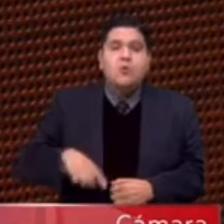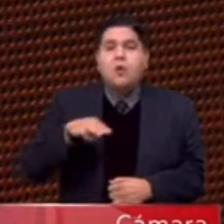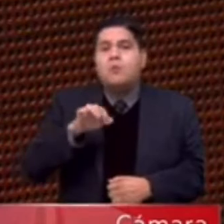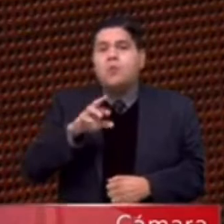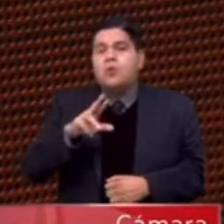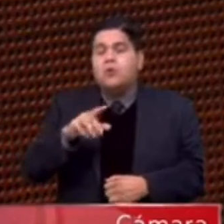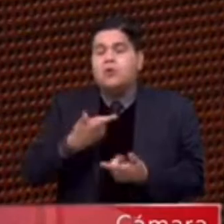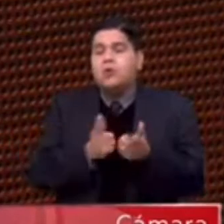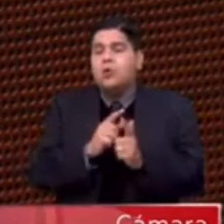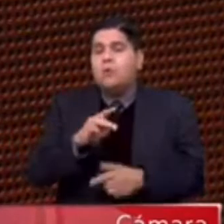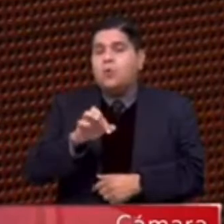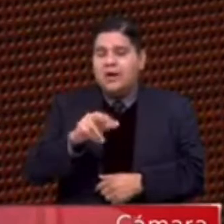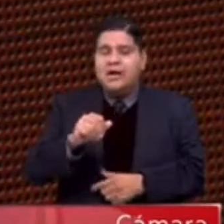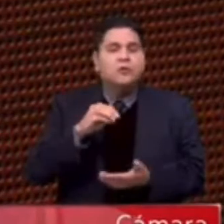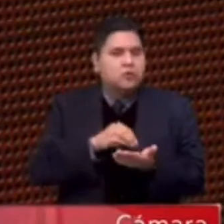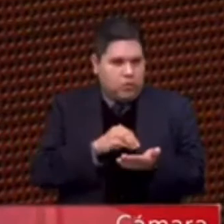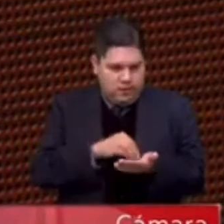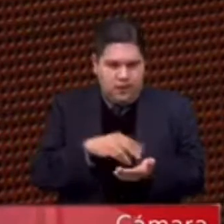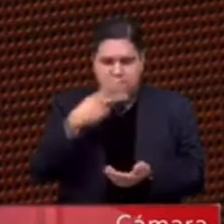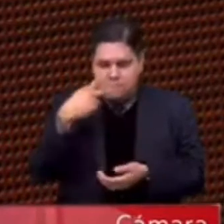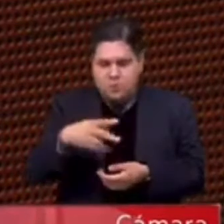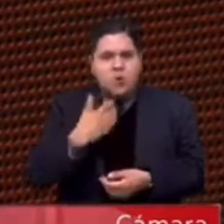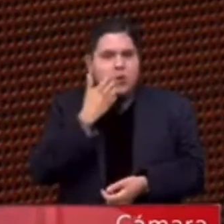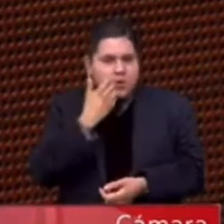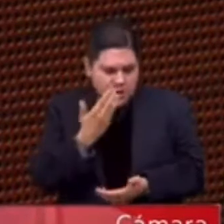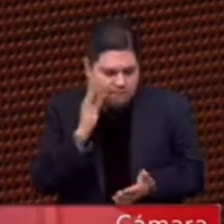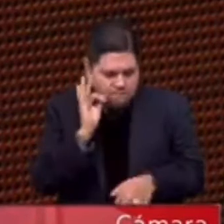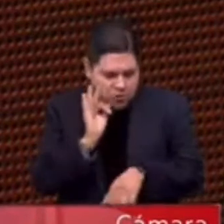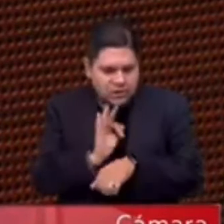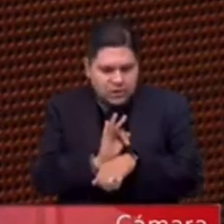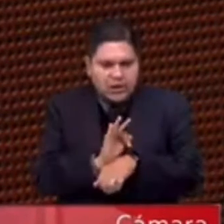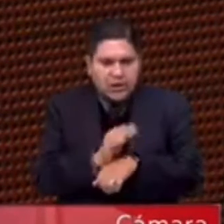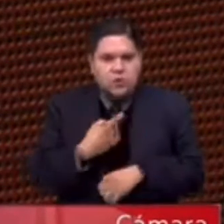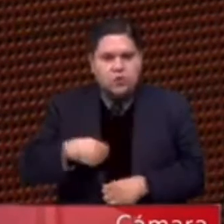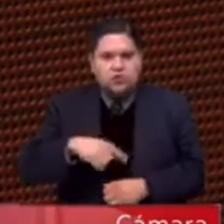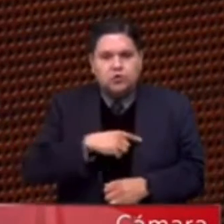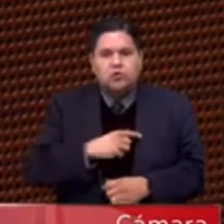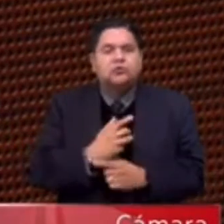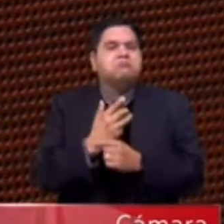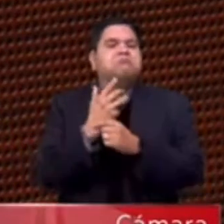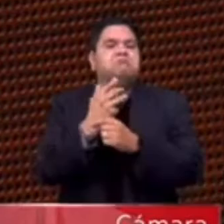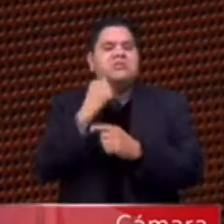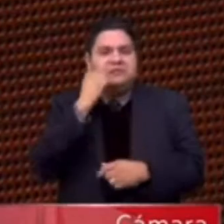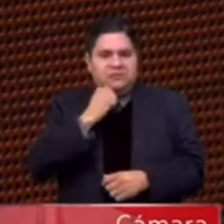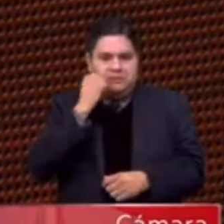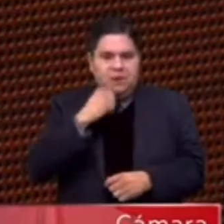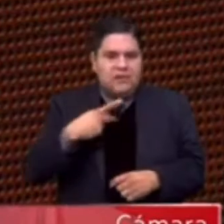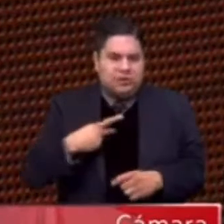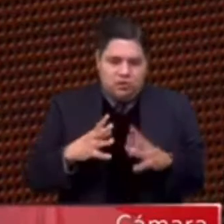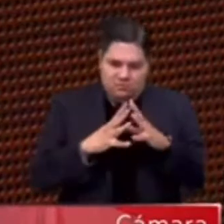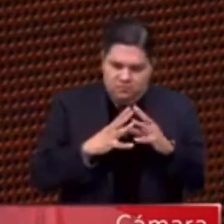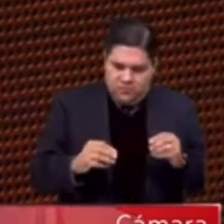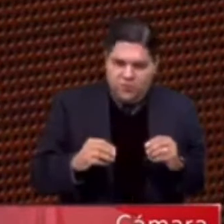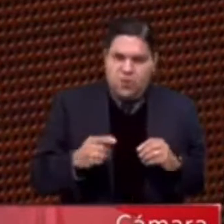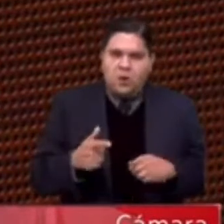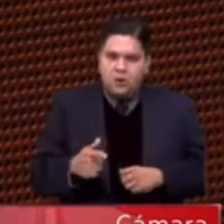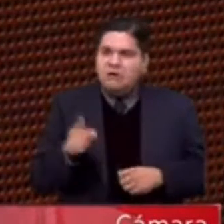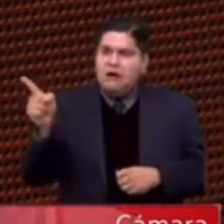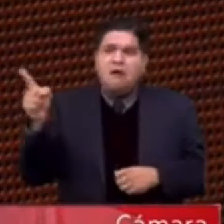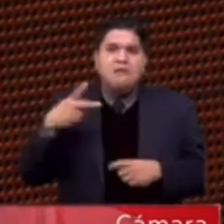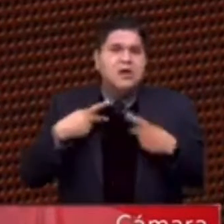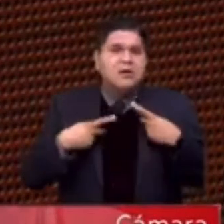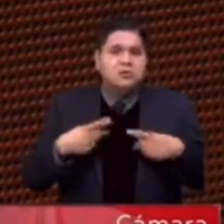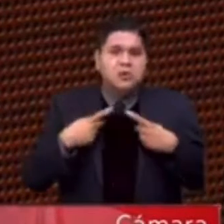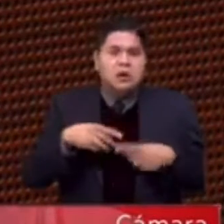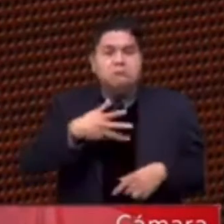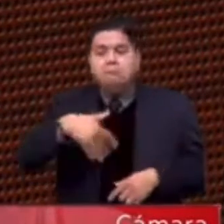de Morena sigue defendiendo los intereses del pueblo, que nosotros hemos defendido a los desaparecidos de Guanajuato, que en Guanajuato